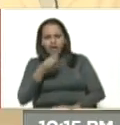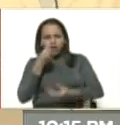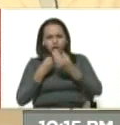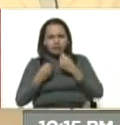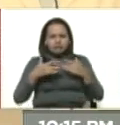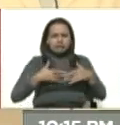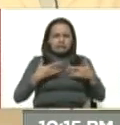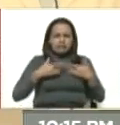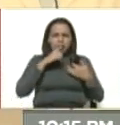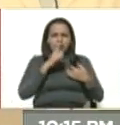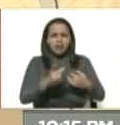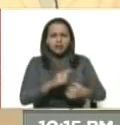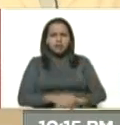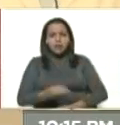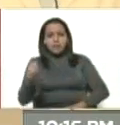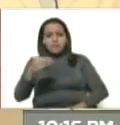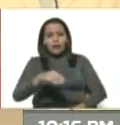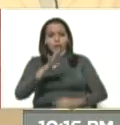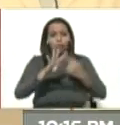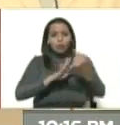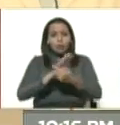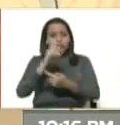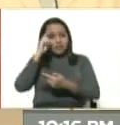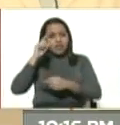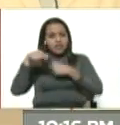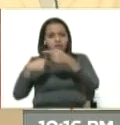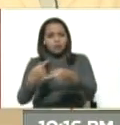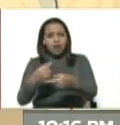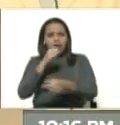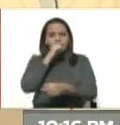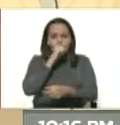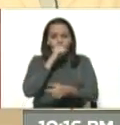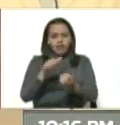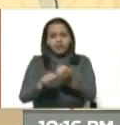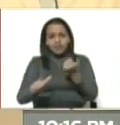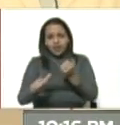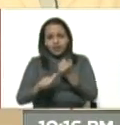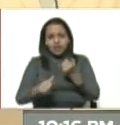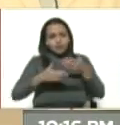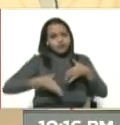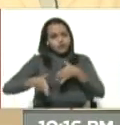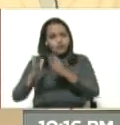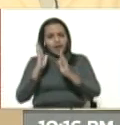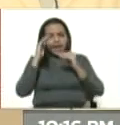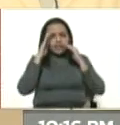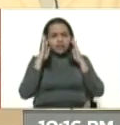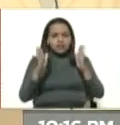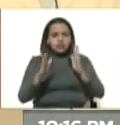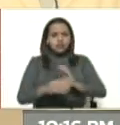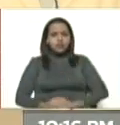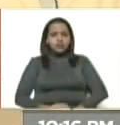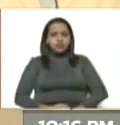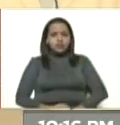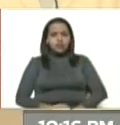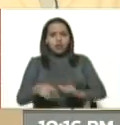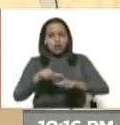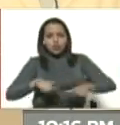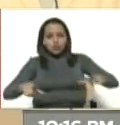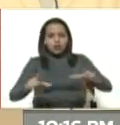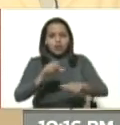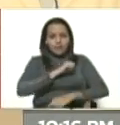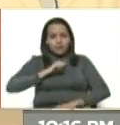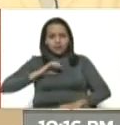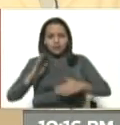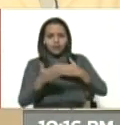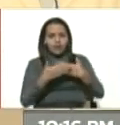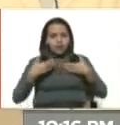decaimiento. A eso se le agregó 4 días después tos y diarrea, y fue atendido en un centro de salud privado